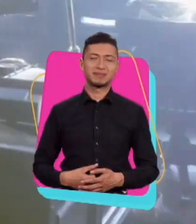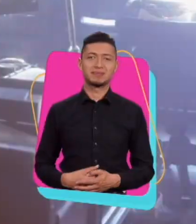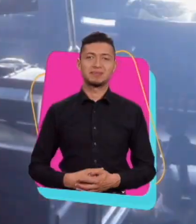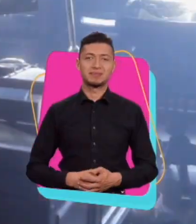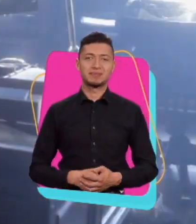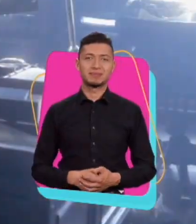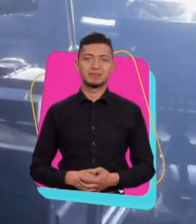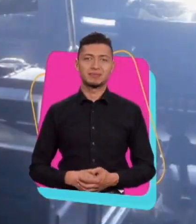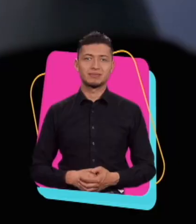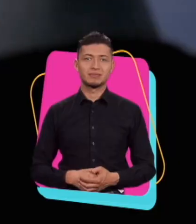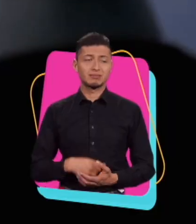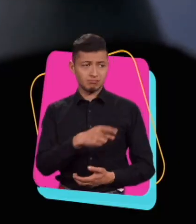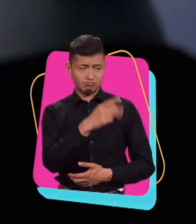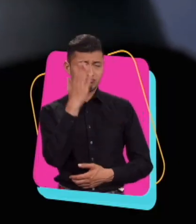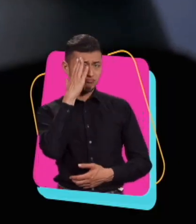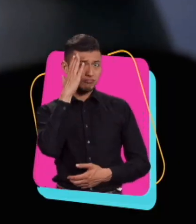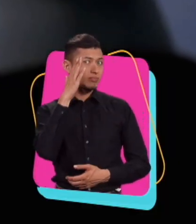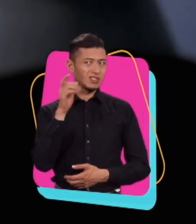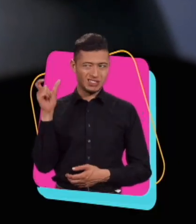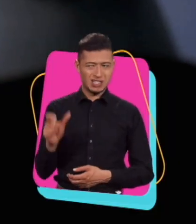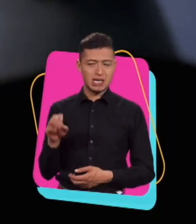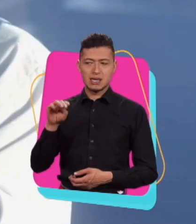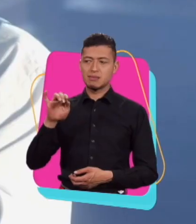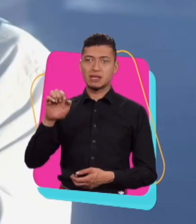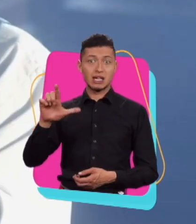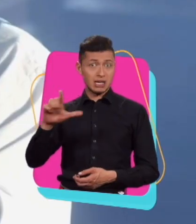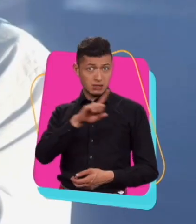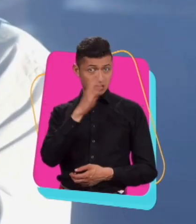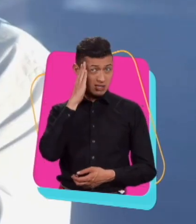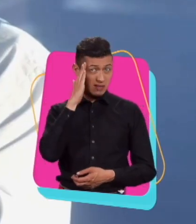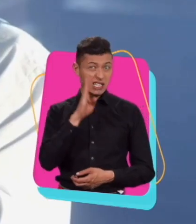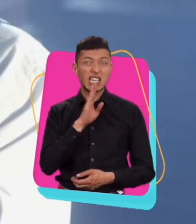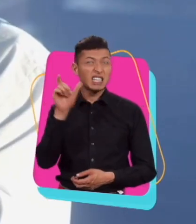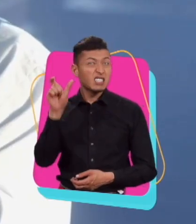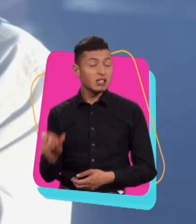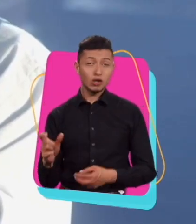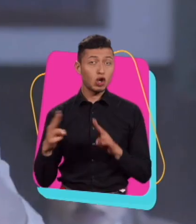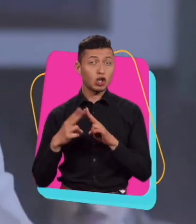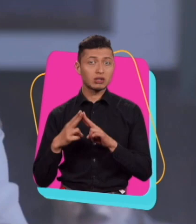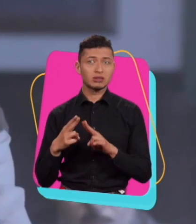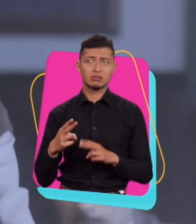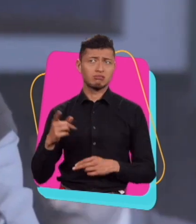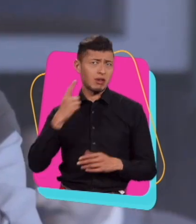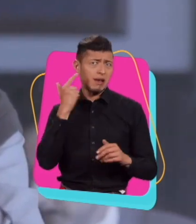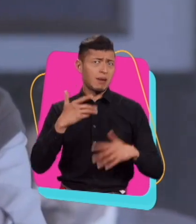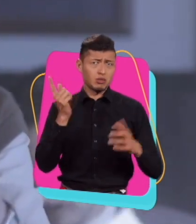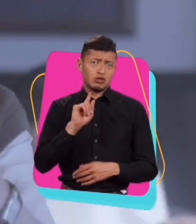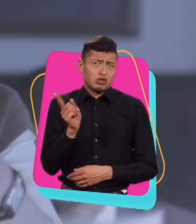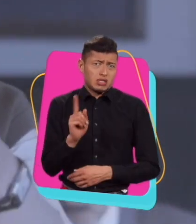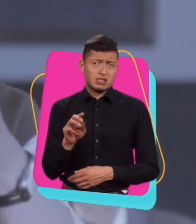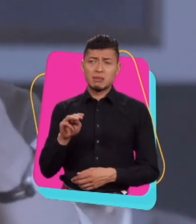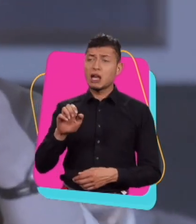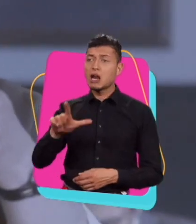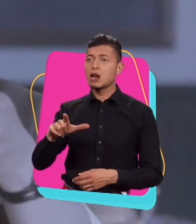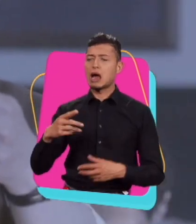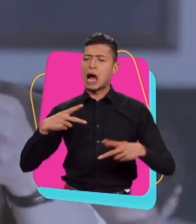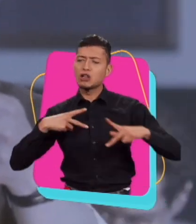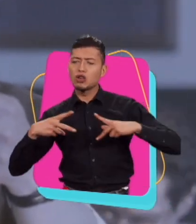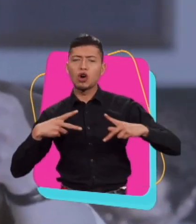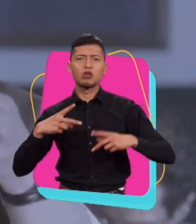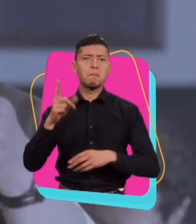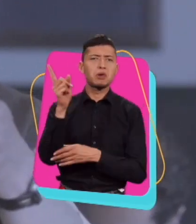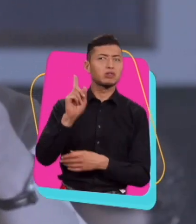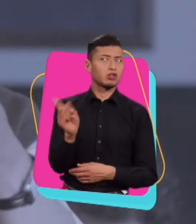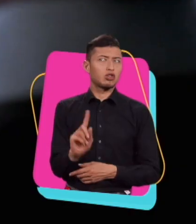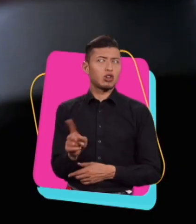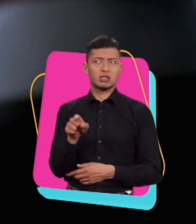imagen. ¿Usted sabe por qué nunca ha oído hablar de este tipo Gerd? No, señor. Porque el tipo no es famoso, no es político, no es